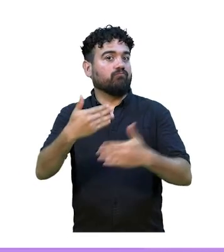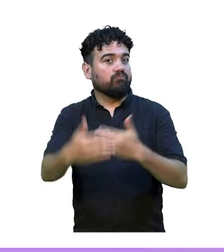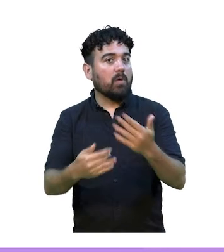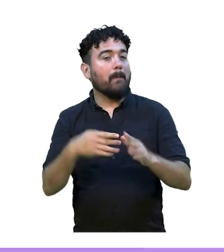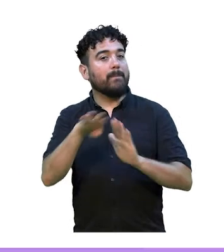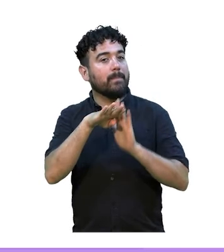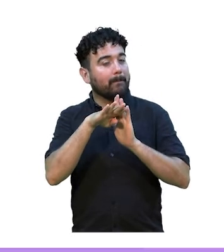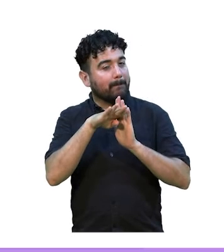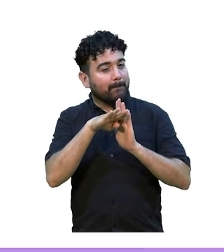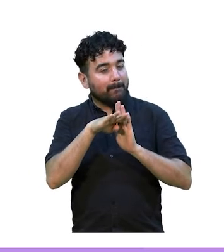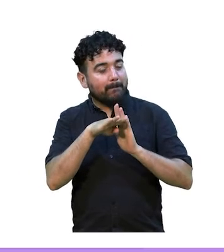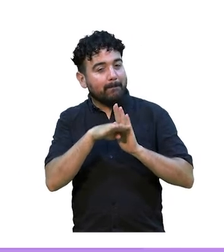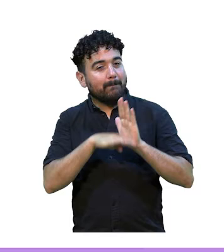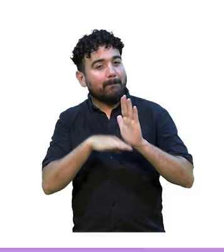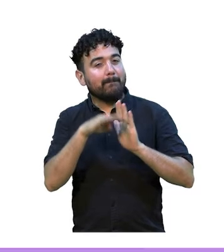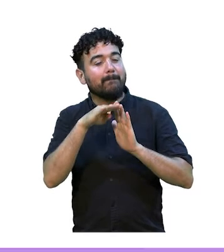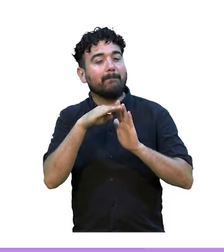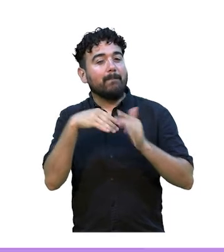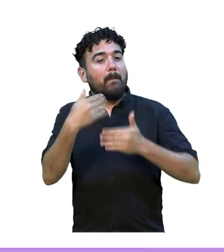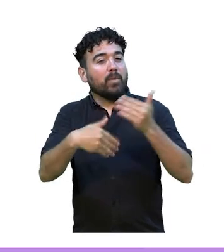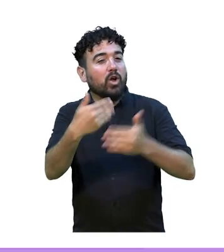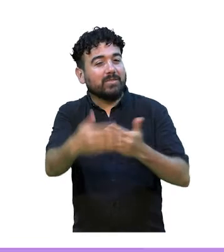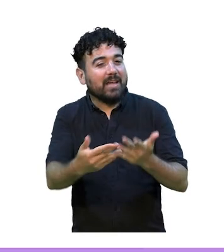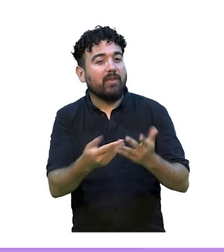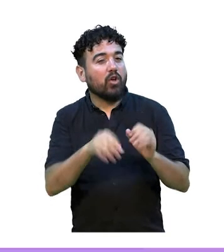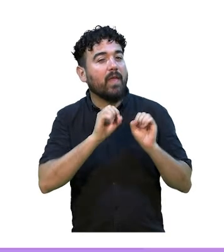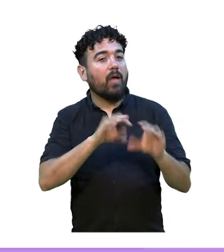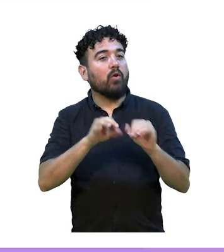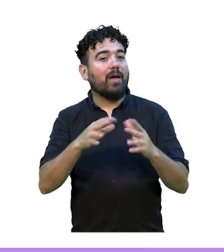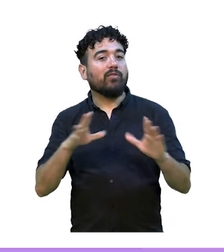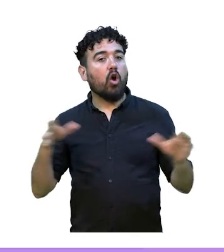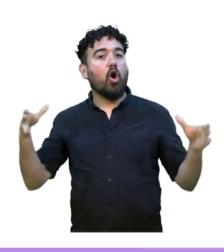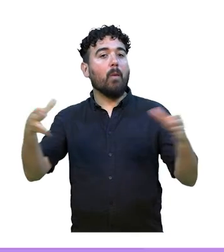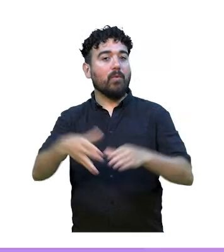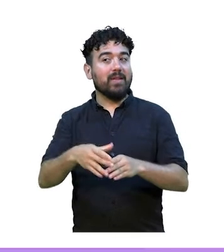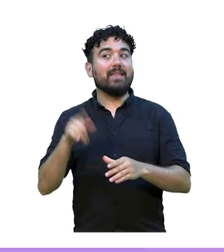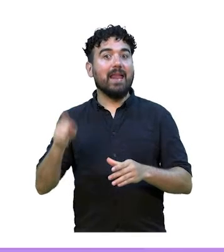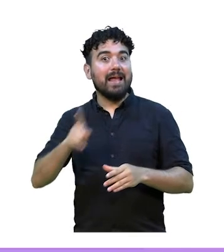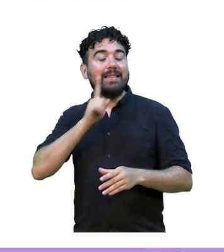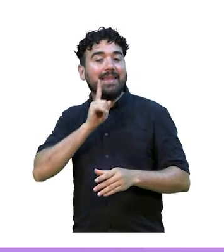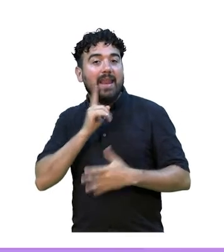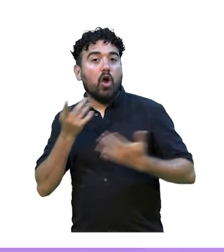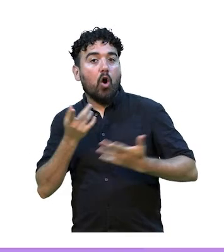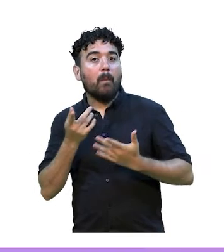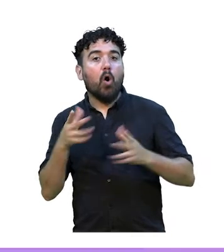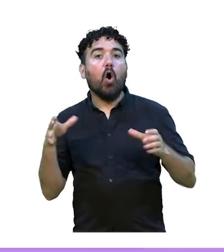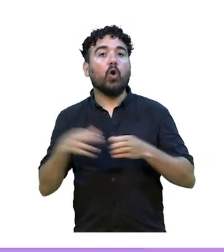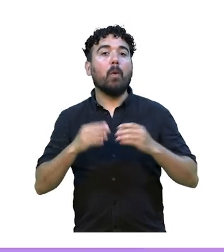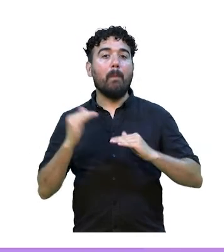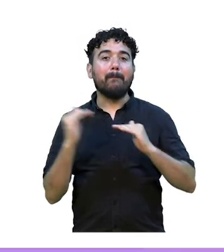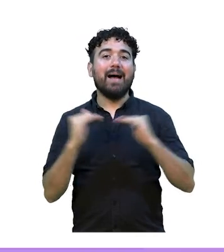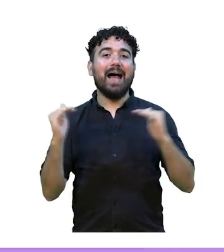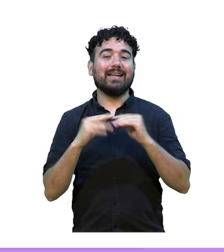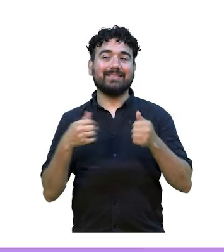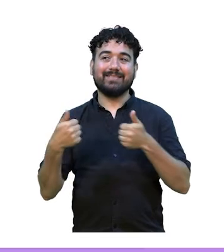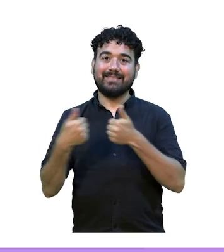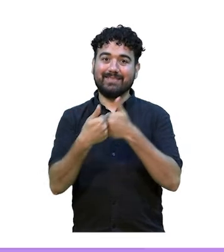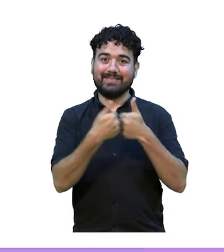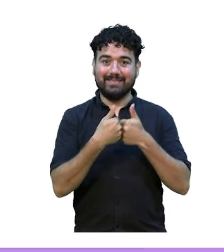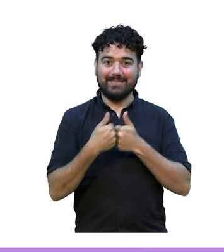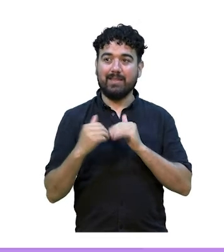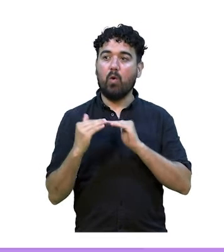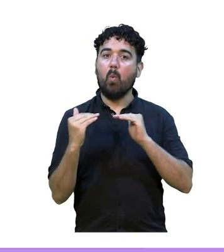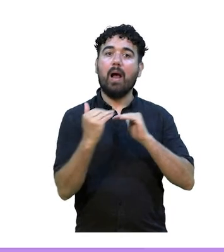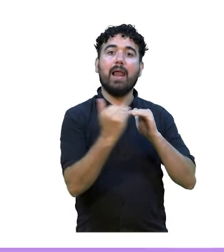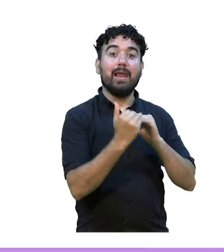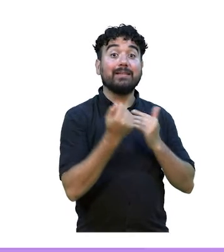grupal para llevar adelante procesos de educación comunitaria, ¿ya? Y que tiene, digamos, el dispositivo de grupo de